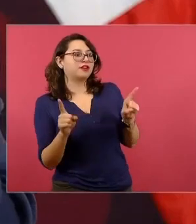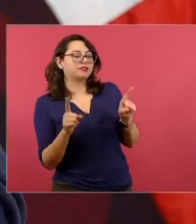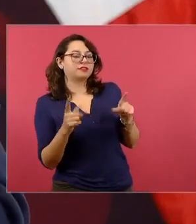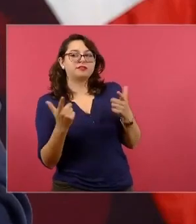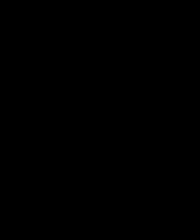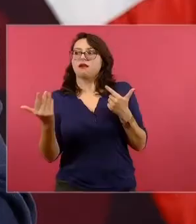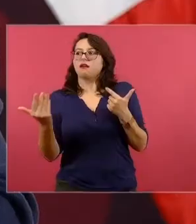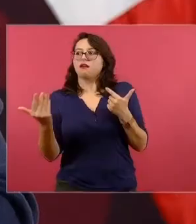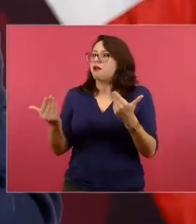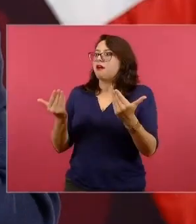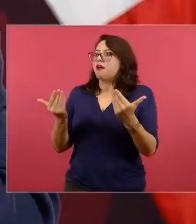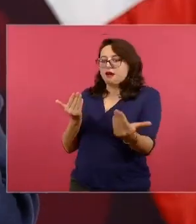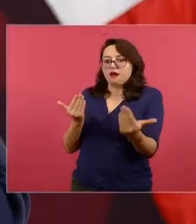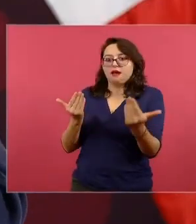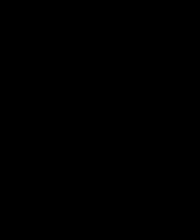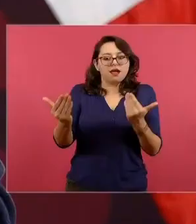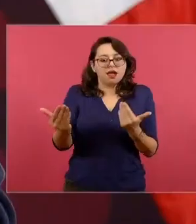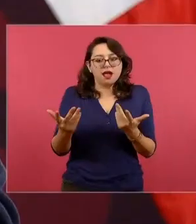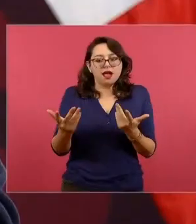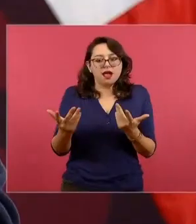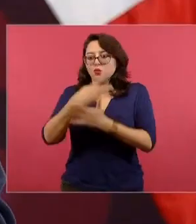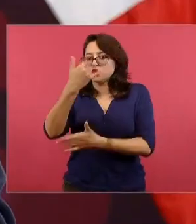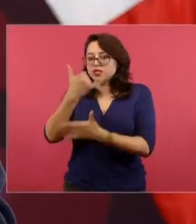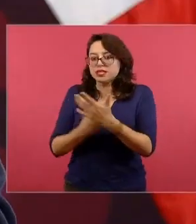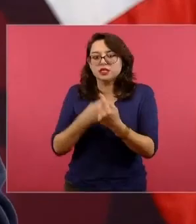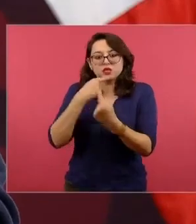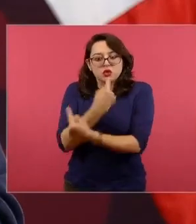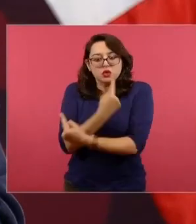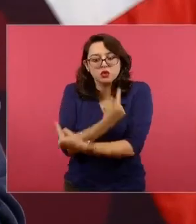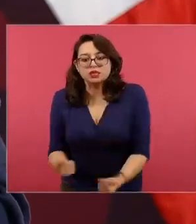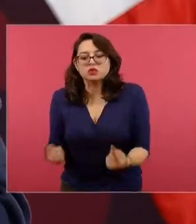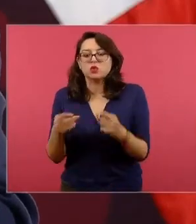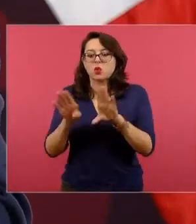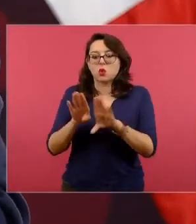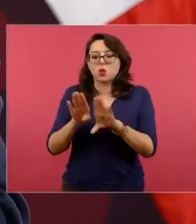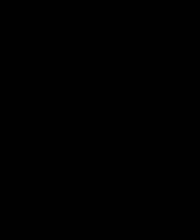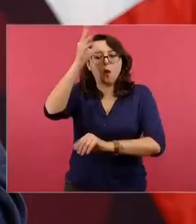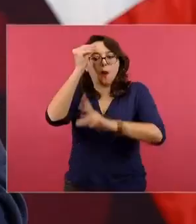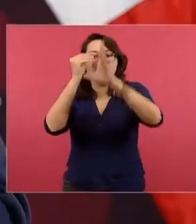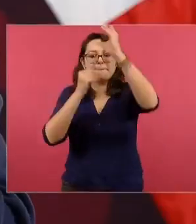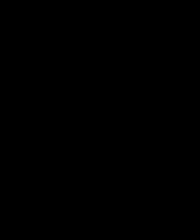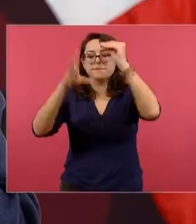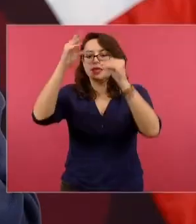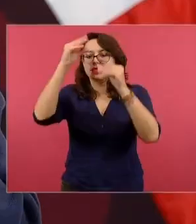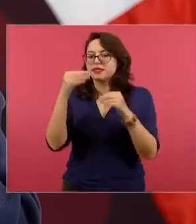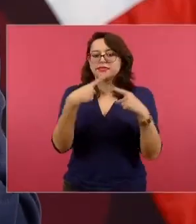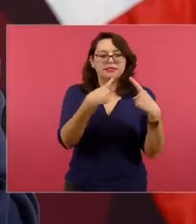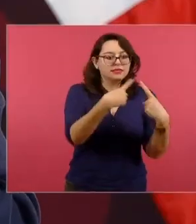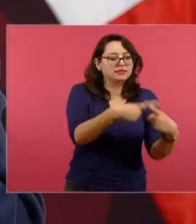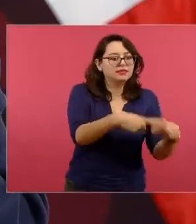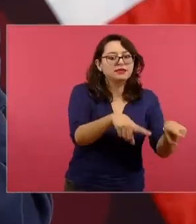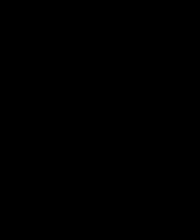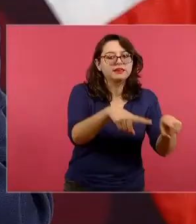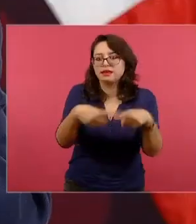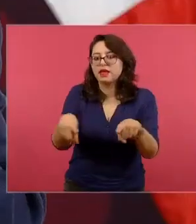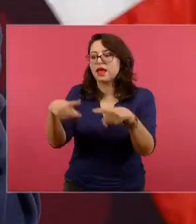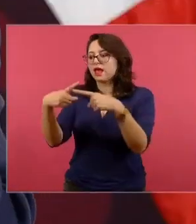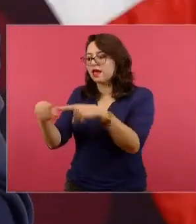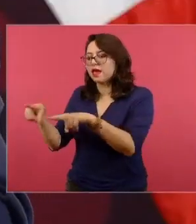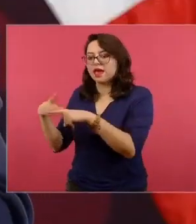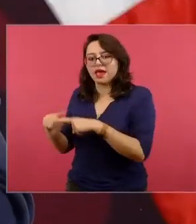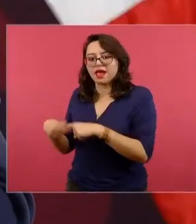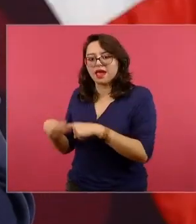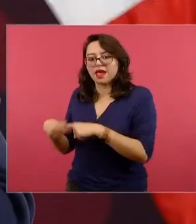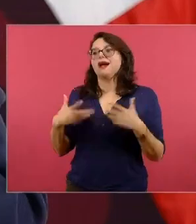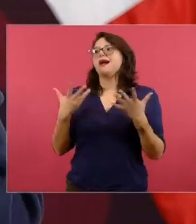los proyectos, ante su proceso de aprendizaje. Y es en ese momento, y por eso digo que el programa analítico no